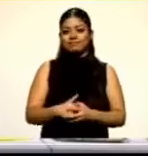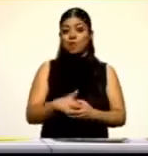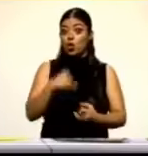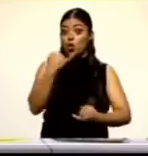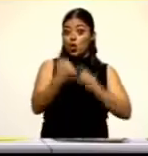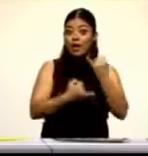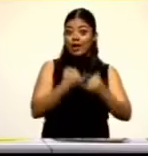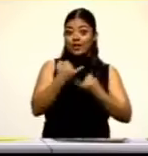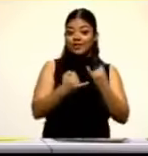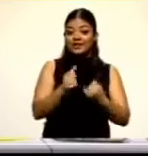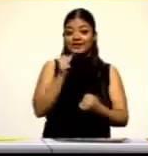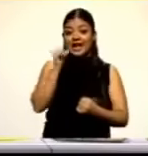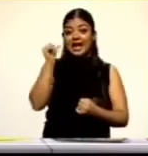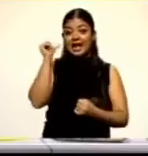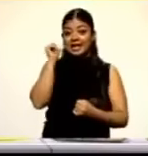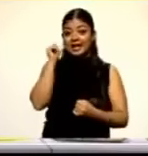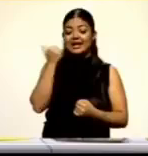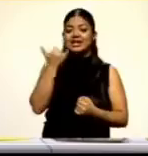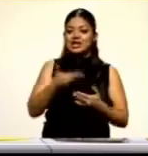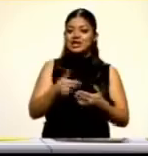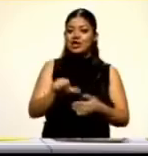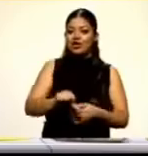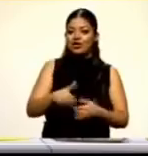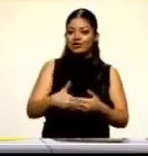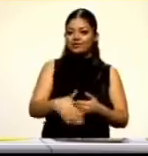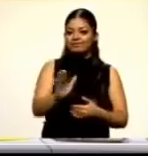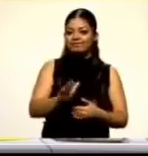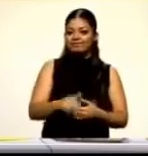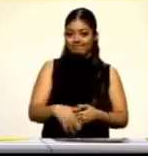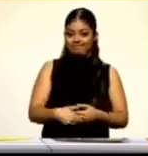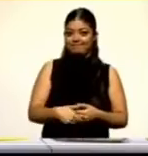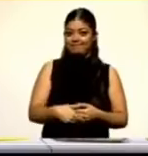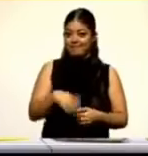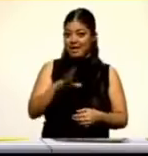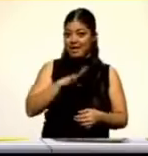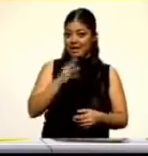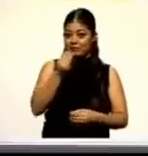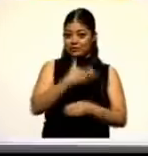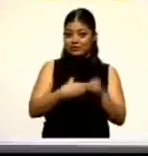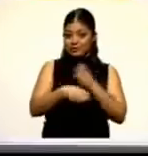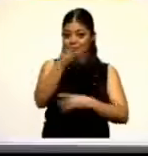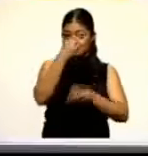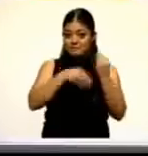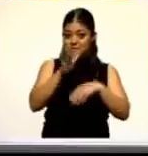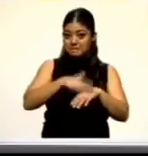juguetes de ayer y hoy. ¿Qué te pareció? Todavía queda mucho por aprender.